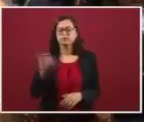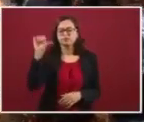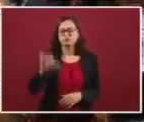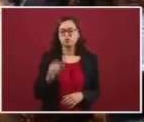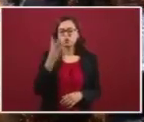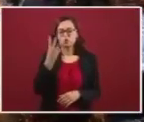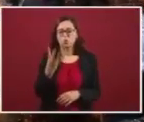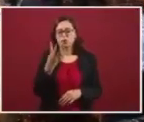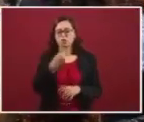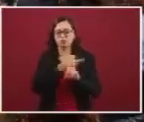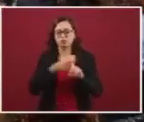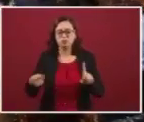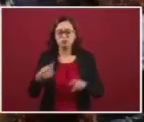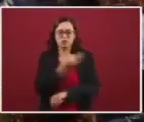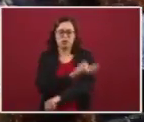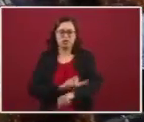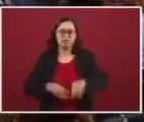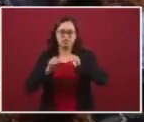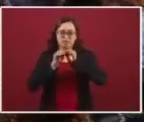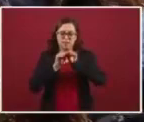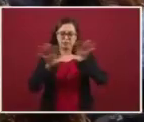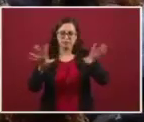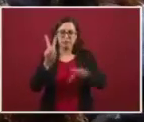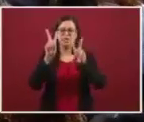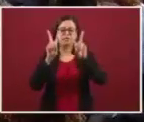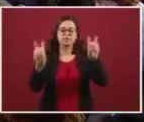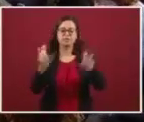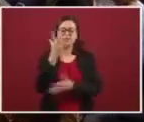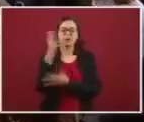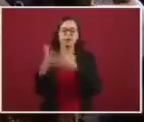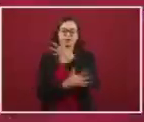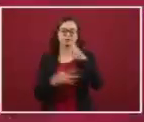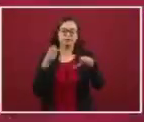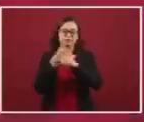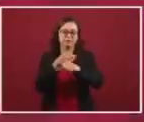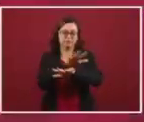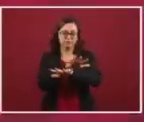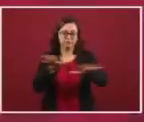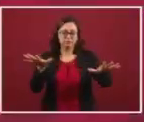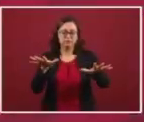4:30 de la tarde se publica. Lo del impacto ambiental de